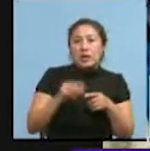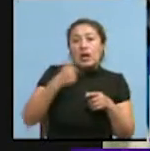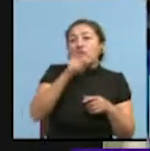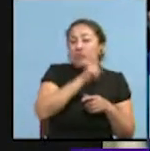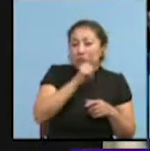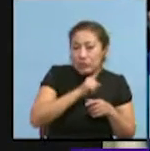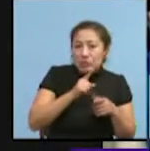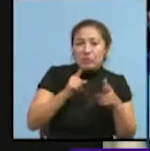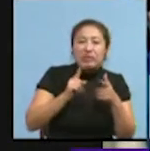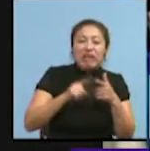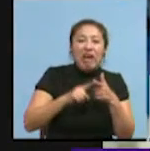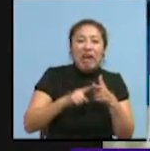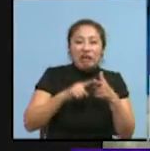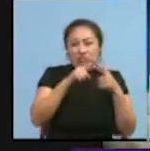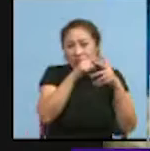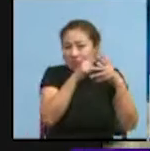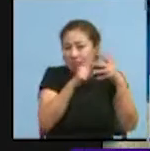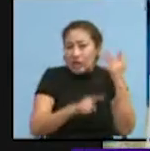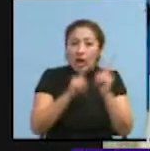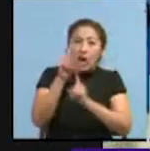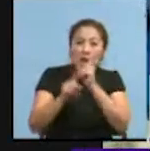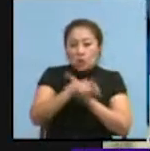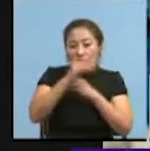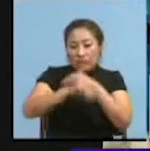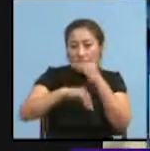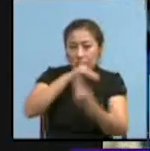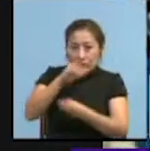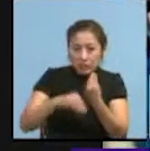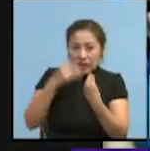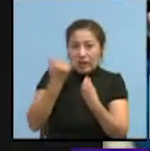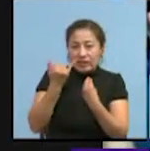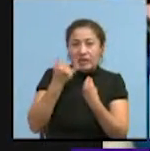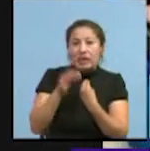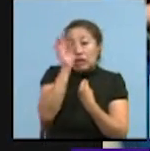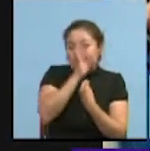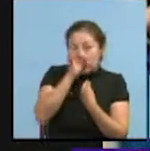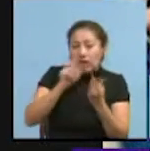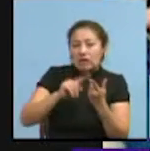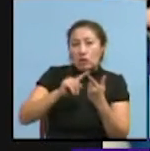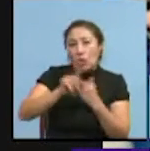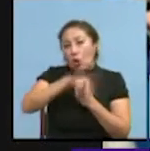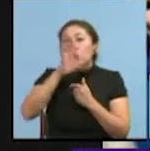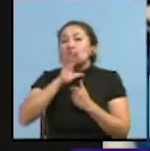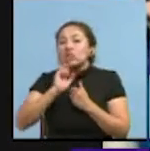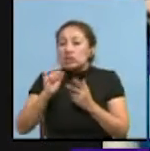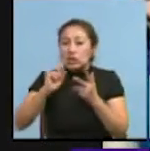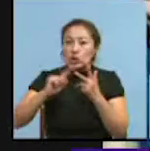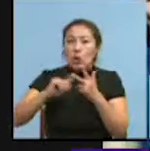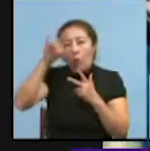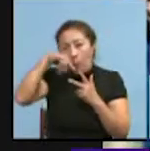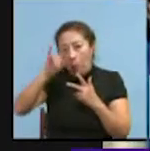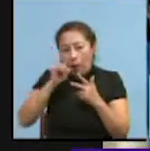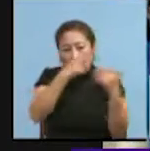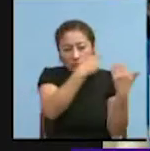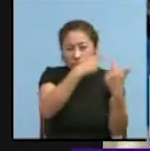maracuyá, tomate chilto, uvilla, algunos tienen cerdo, algunos tienen chivo, algunos tienen vaca,